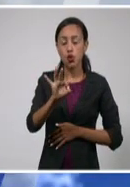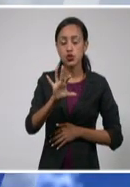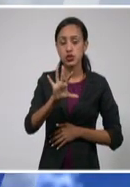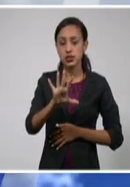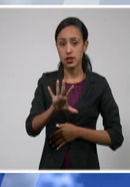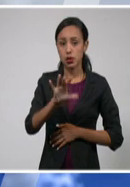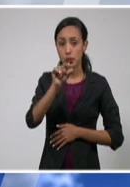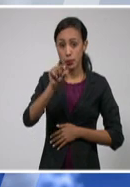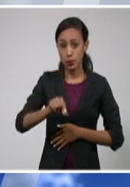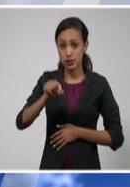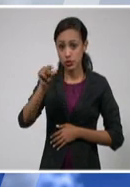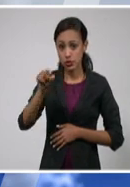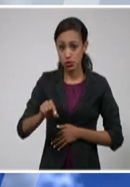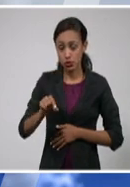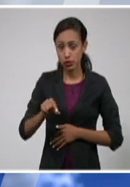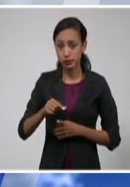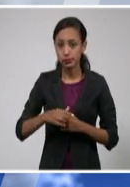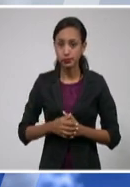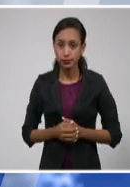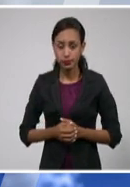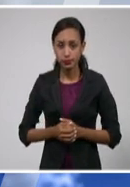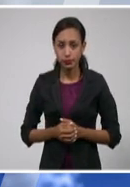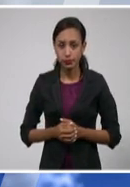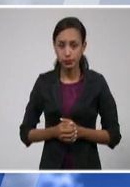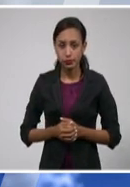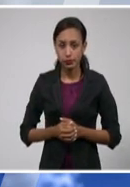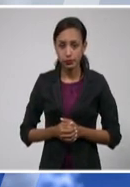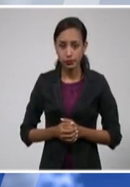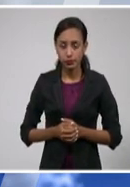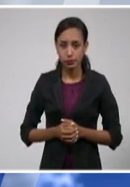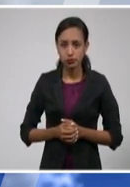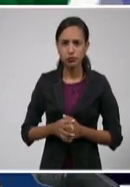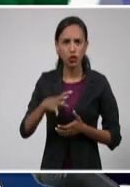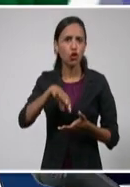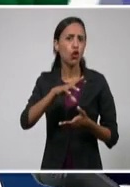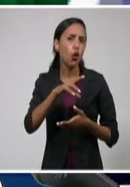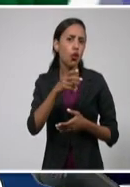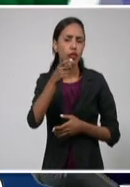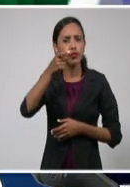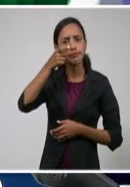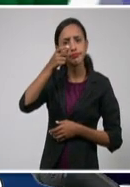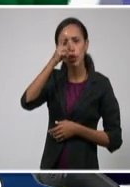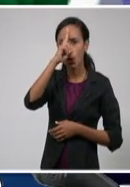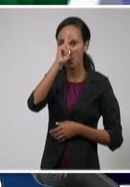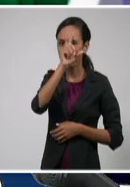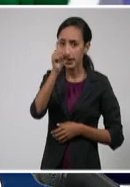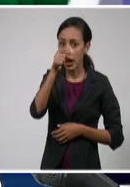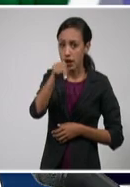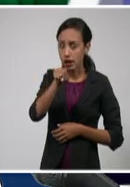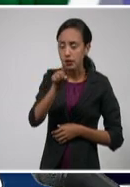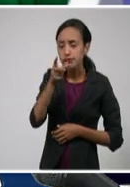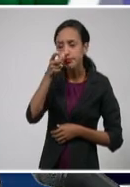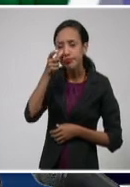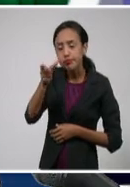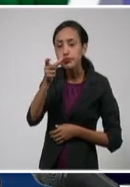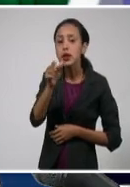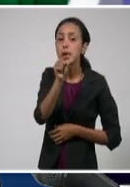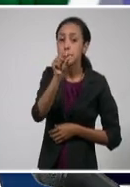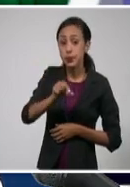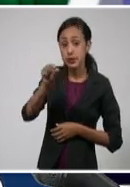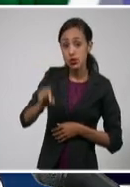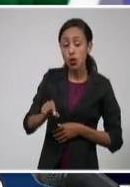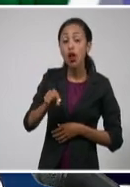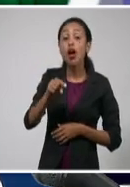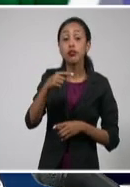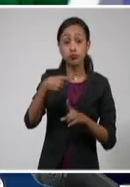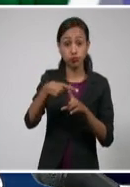13.885 personas en instituciones de salud y activos en el día de